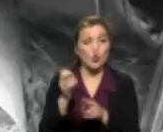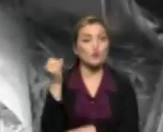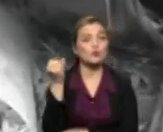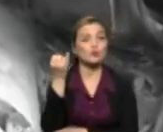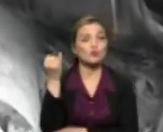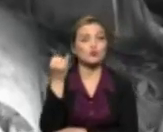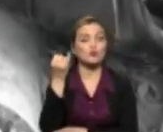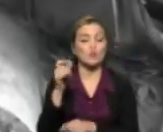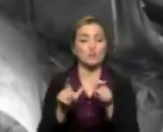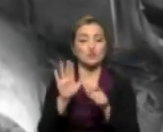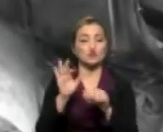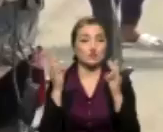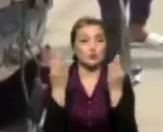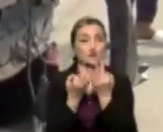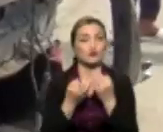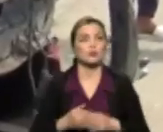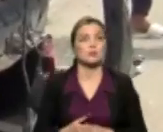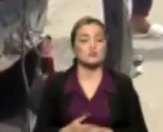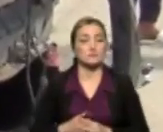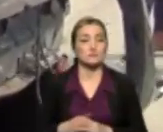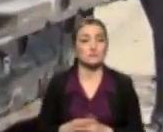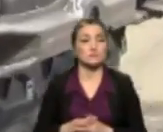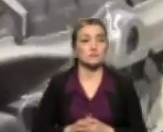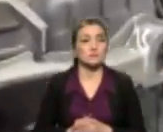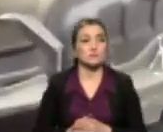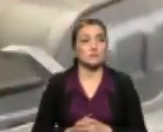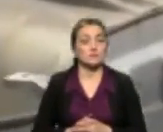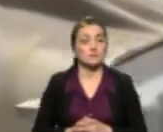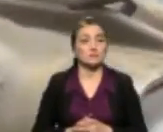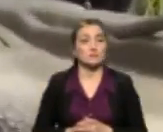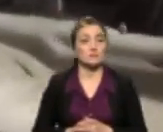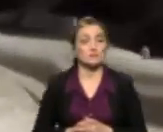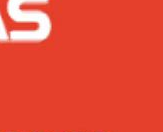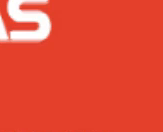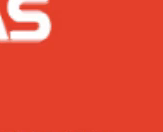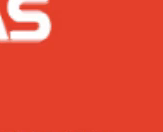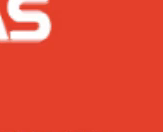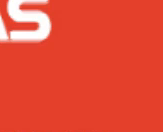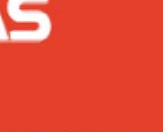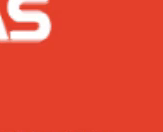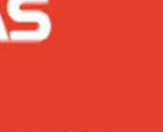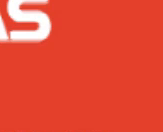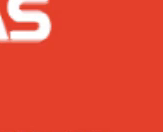manifestaron allegados a los familiares. Desde Esmeraldas, Carlos Chamorro, 24 horas.